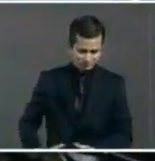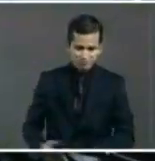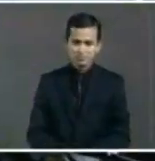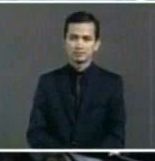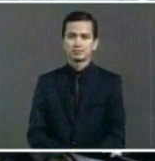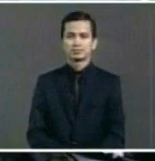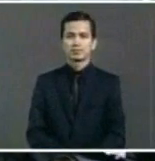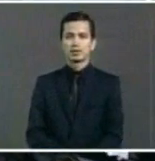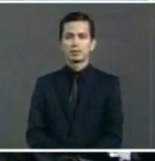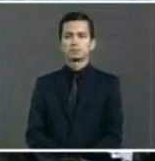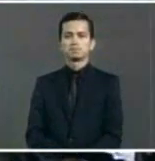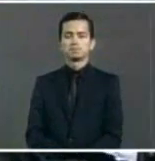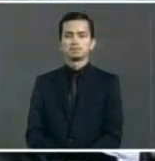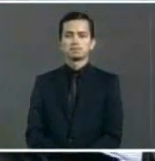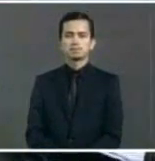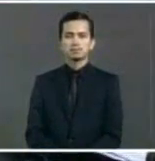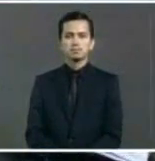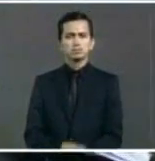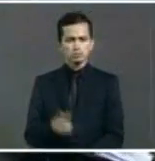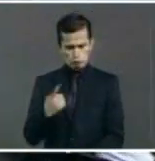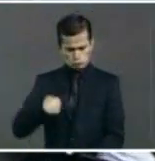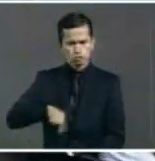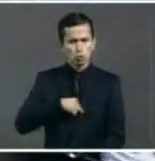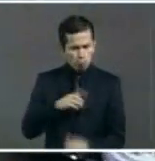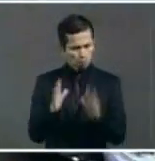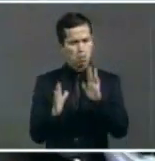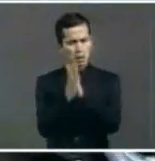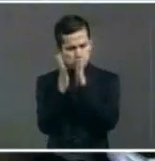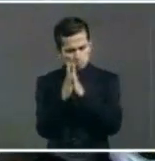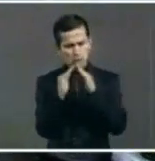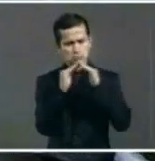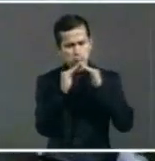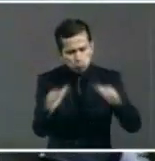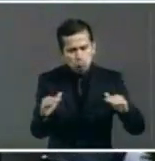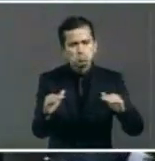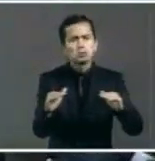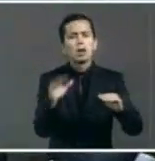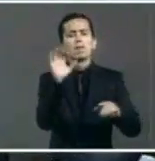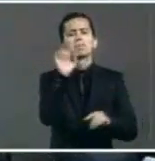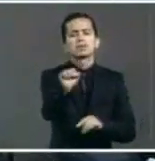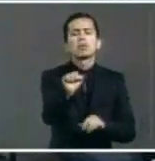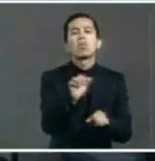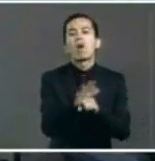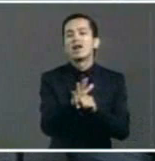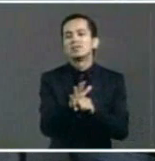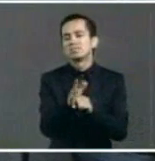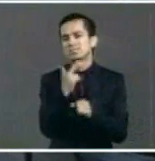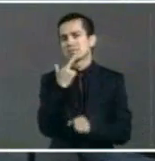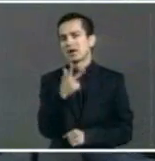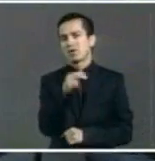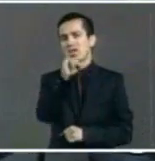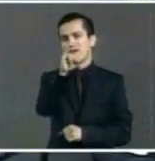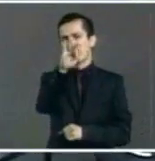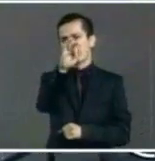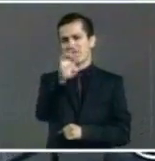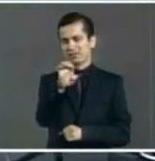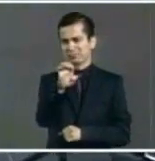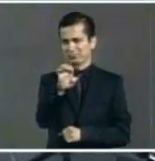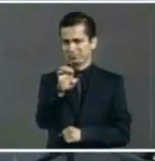Entre las conquistas más preciadas de nuestra democracia está el Instituto Federal Electoral,